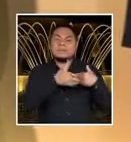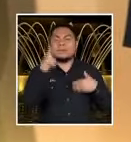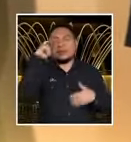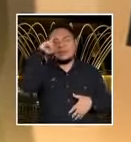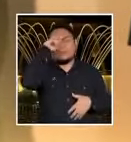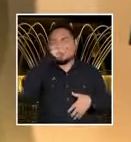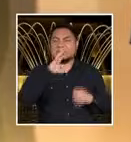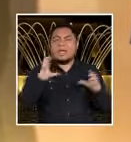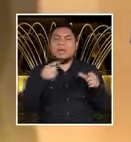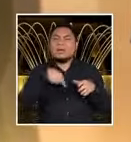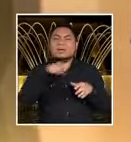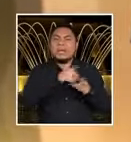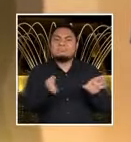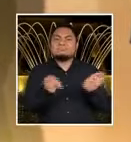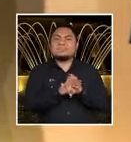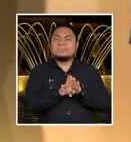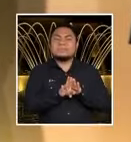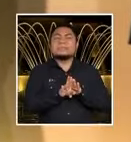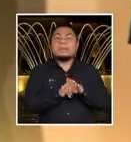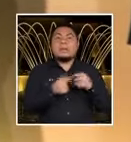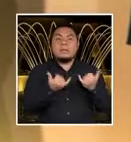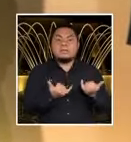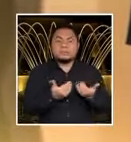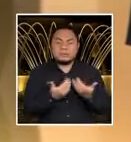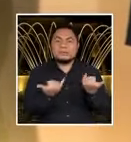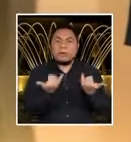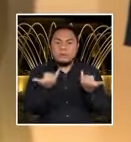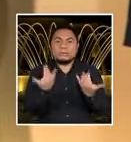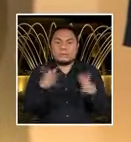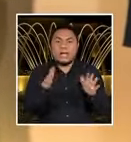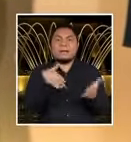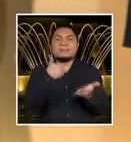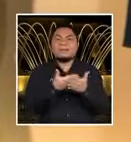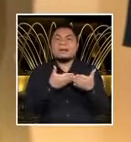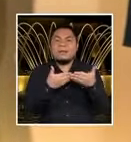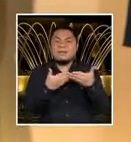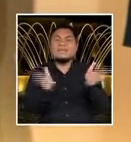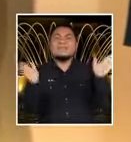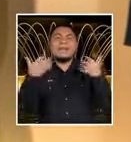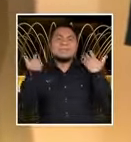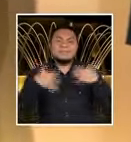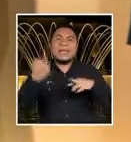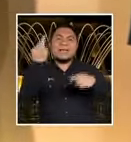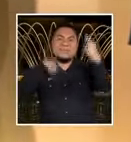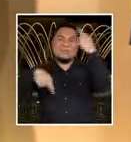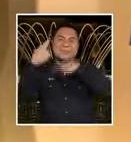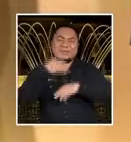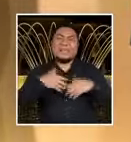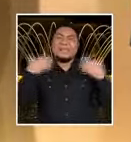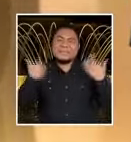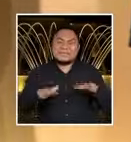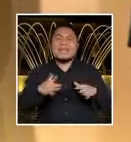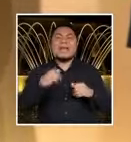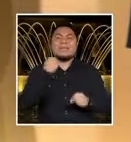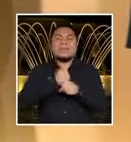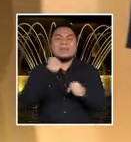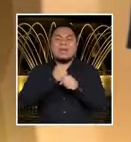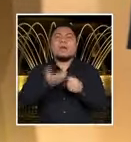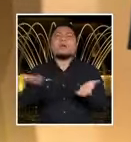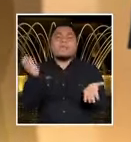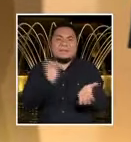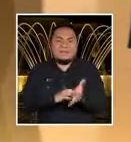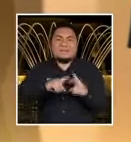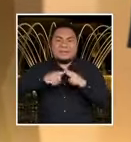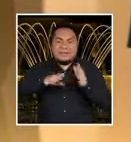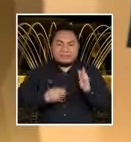duros, hoy queremos demostrar que ya estamos de vuelta, que estamos ya trabajando para volver